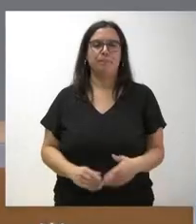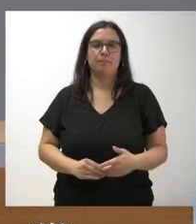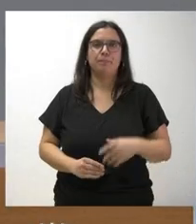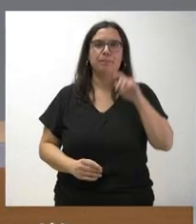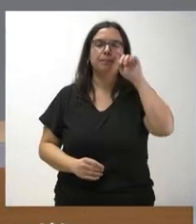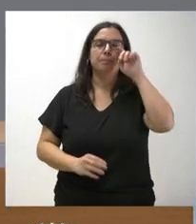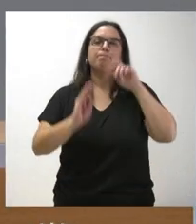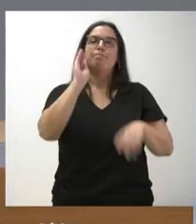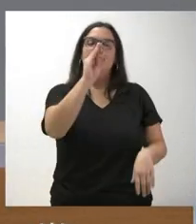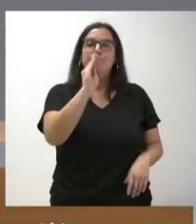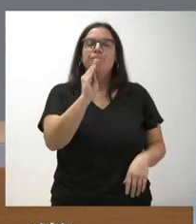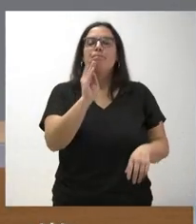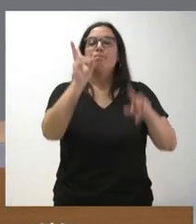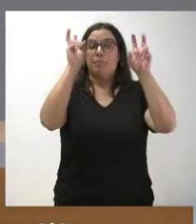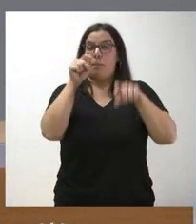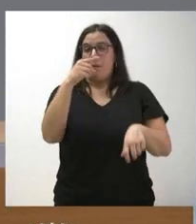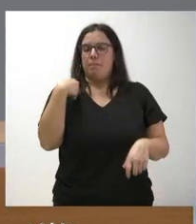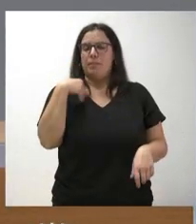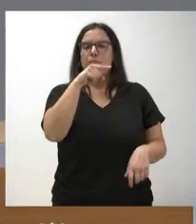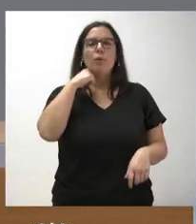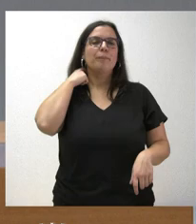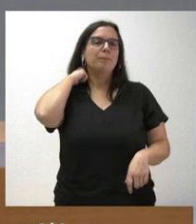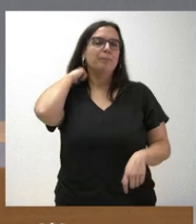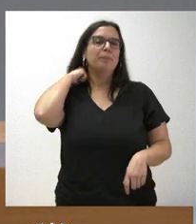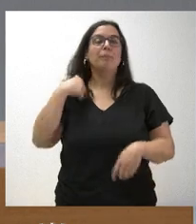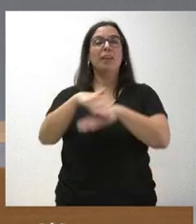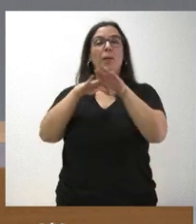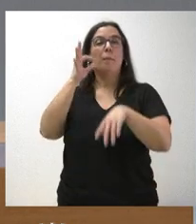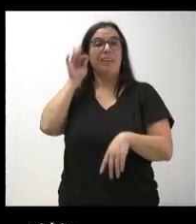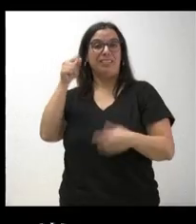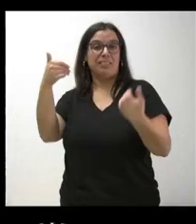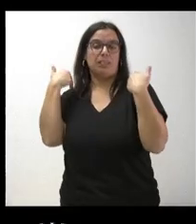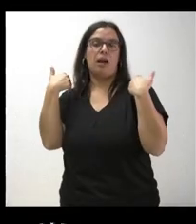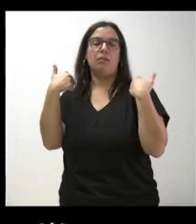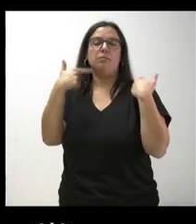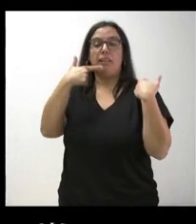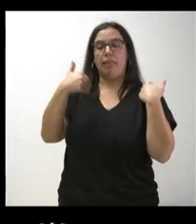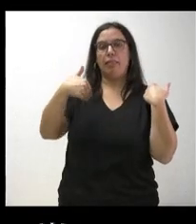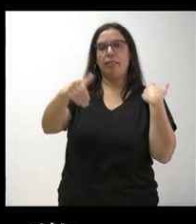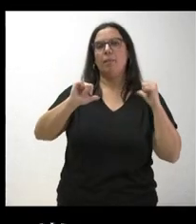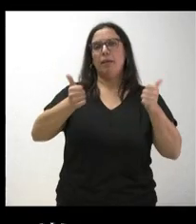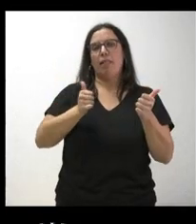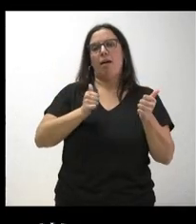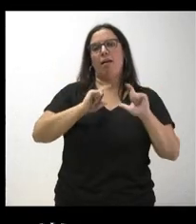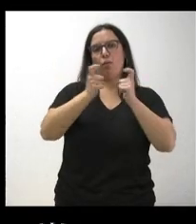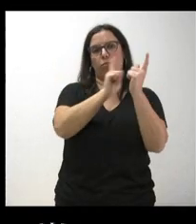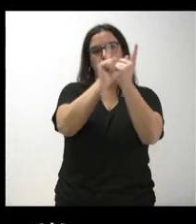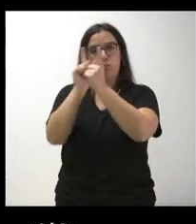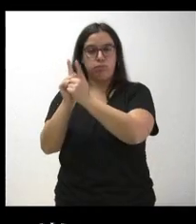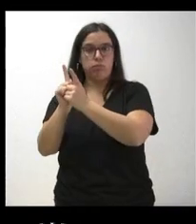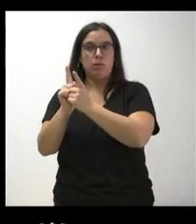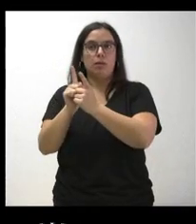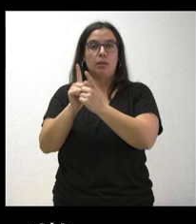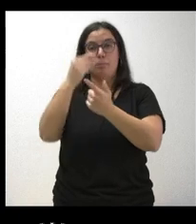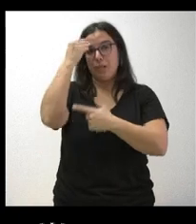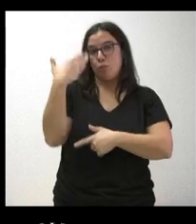portavoz en base a ese tema como la ministra había dicho que iba a haber reuniones bilaterales y demás entiendo que todavía no hay ninguna